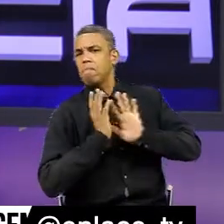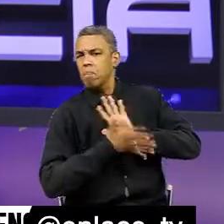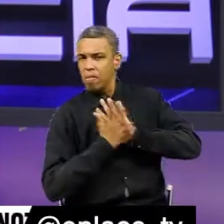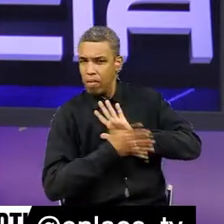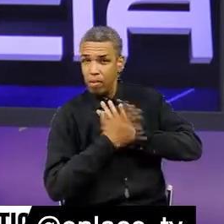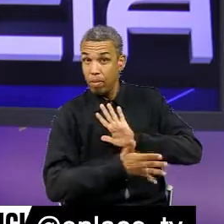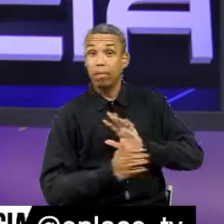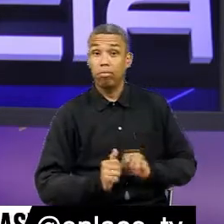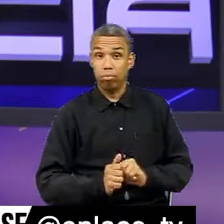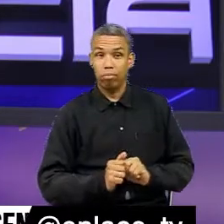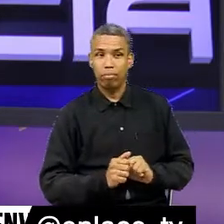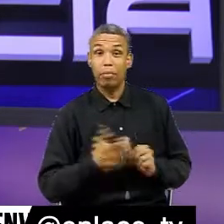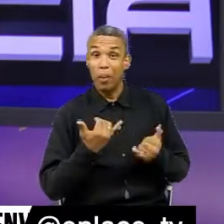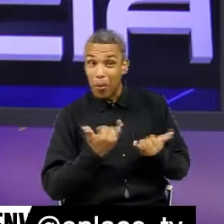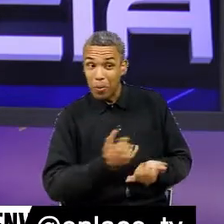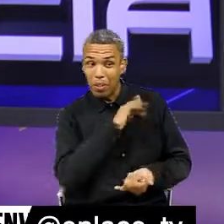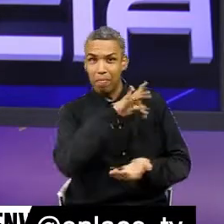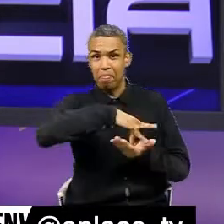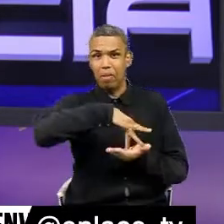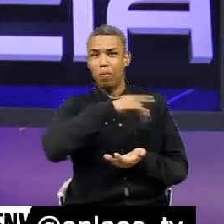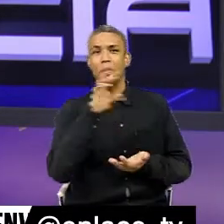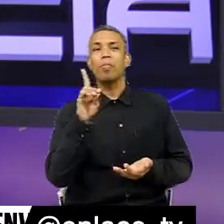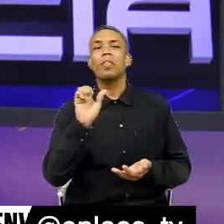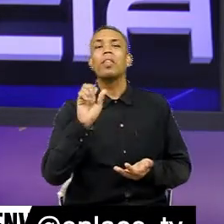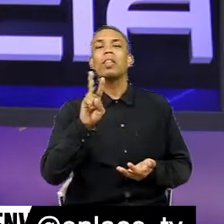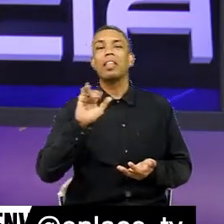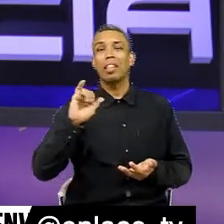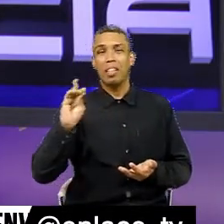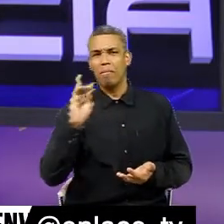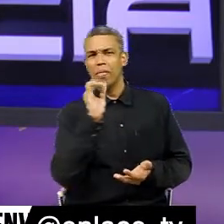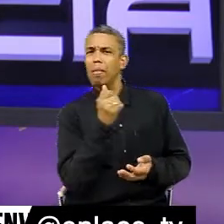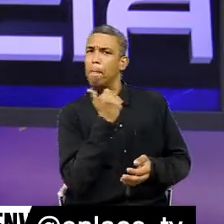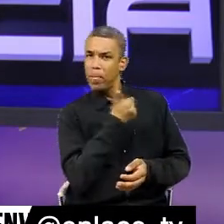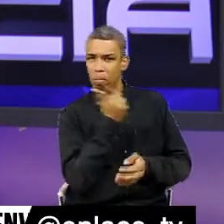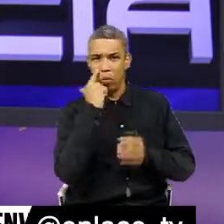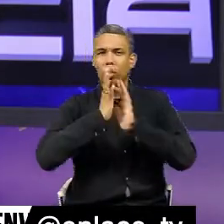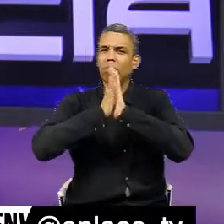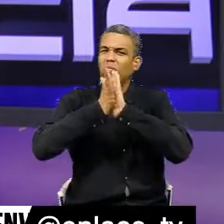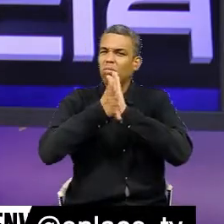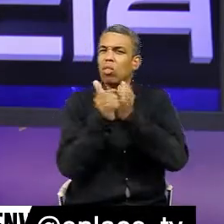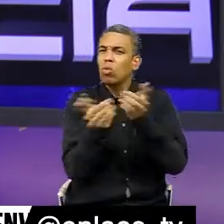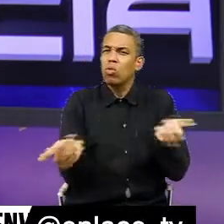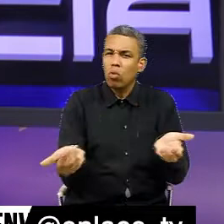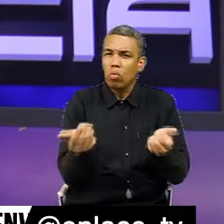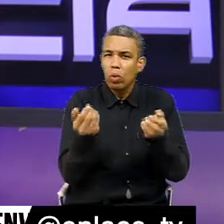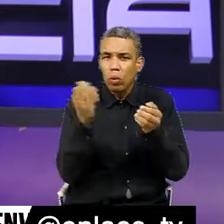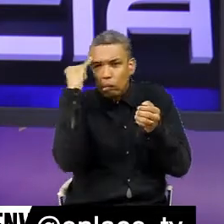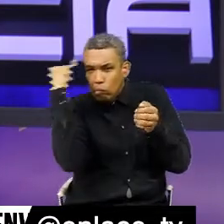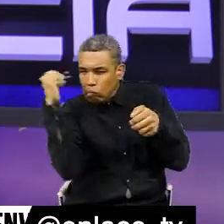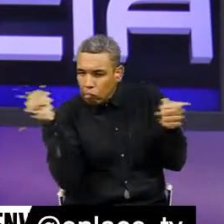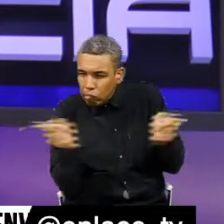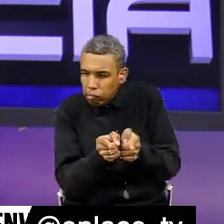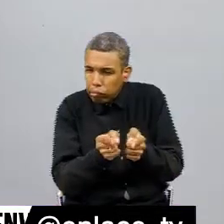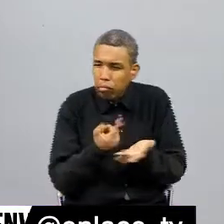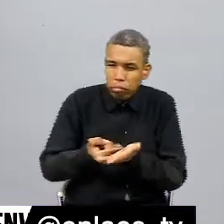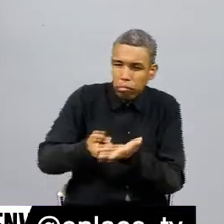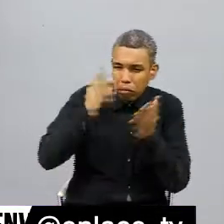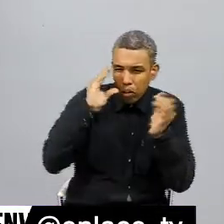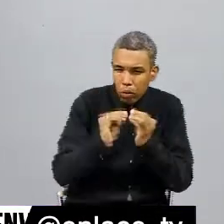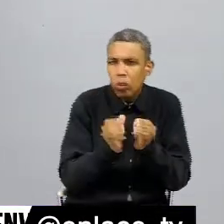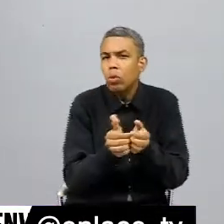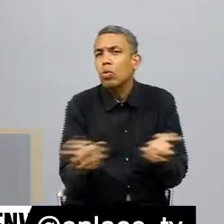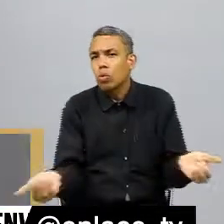este tema. David, buenas tardes, que sea usted mismo el que nos cuente cómo les fue anoche en esta reunión y qué conclusiones quedaron de ella.